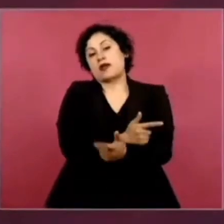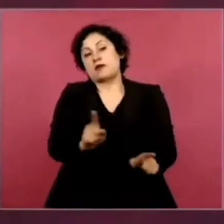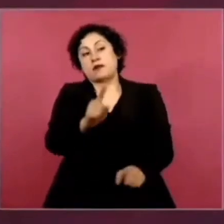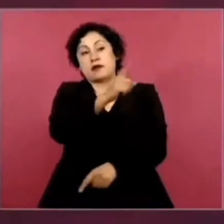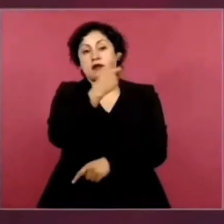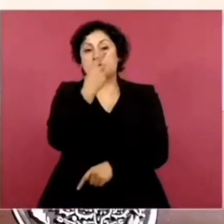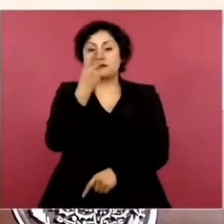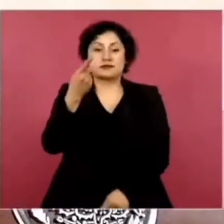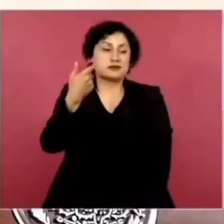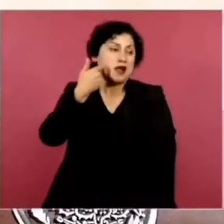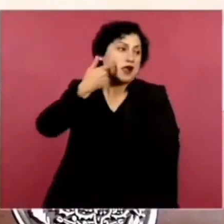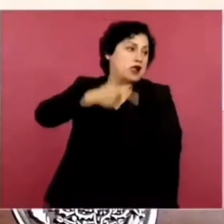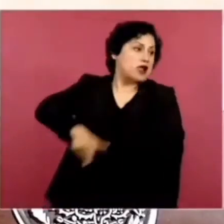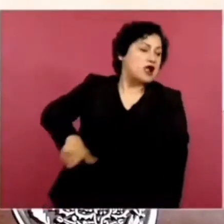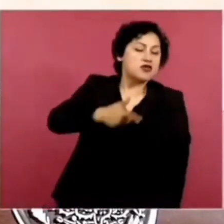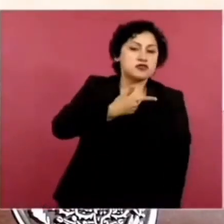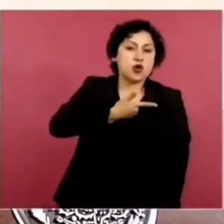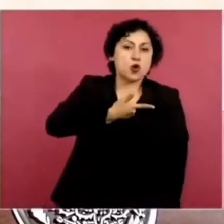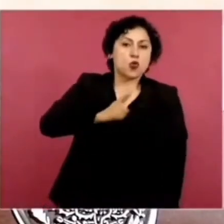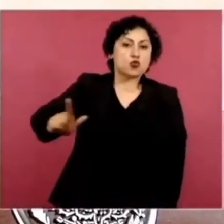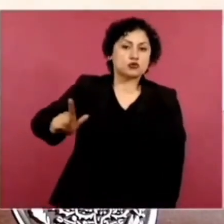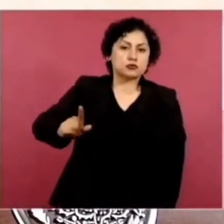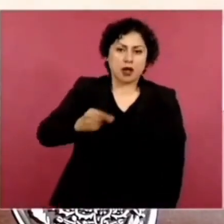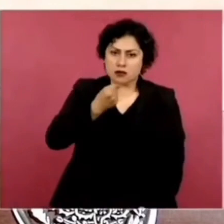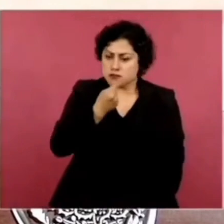como dicen los niños, no gusta,